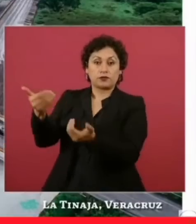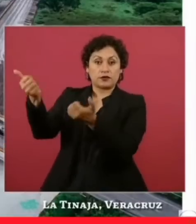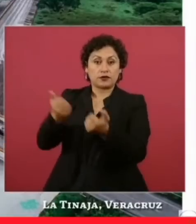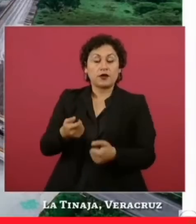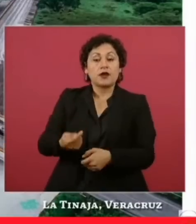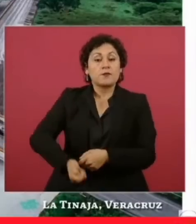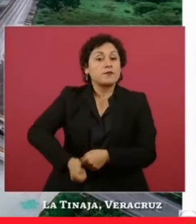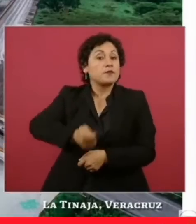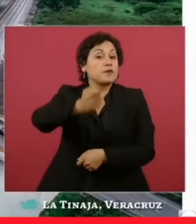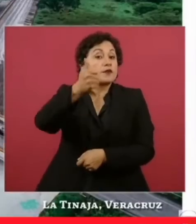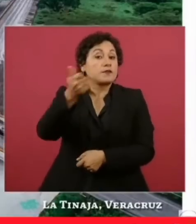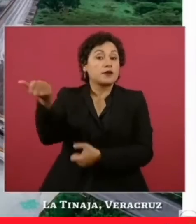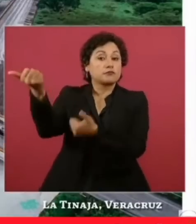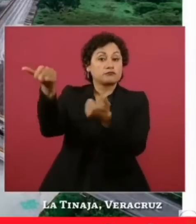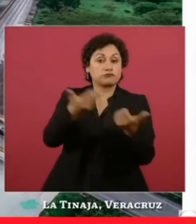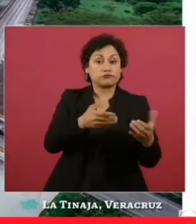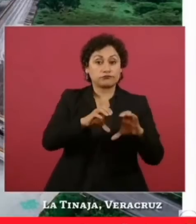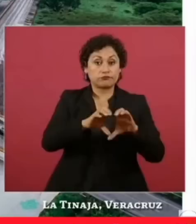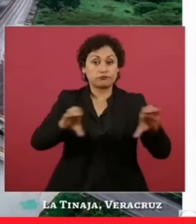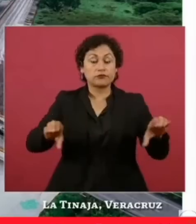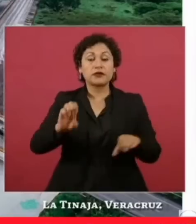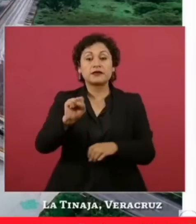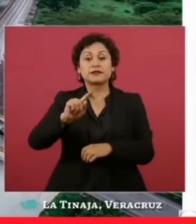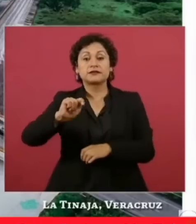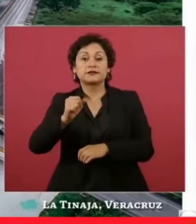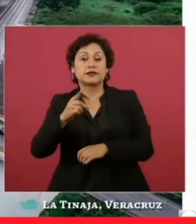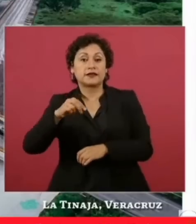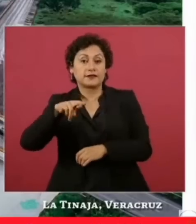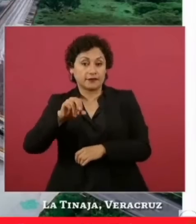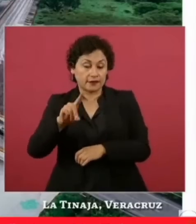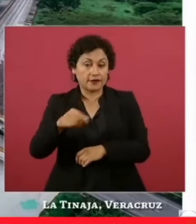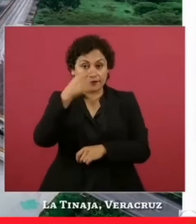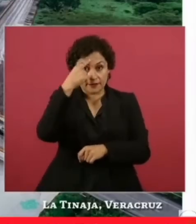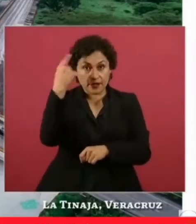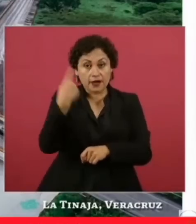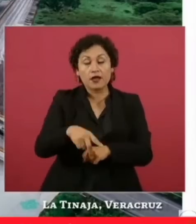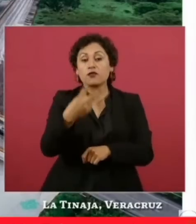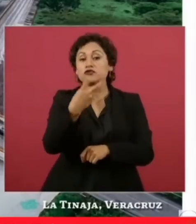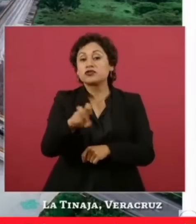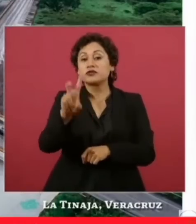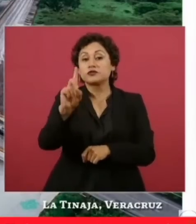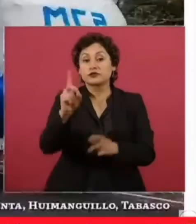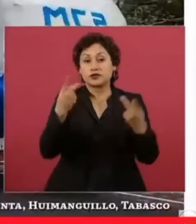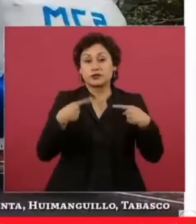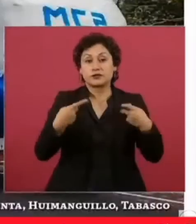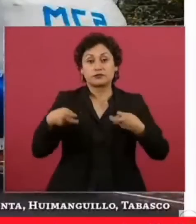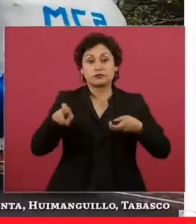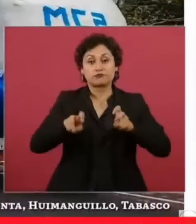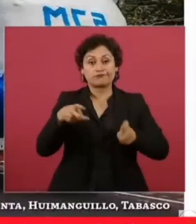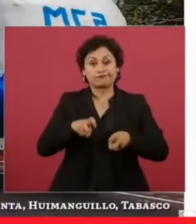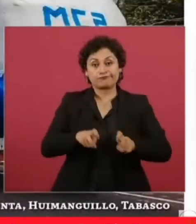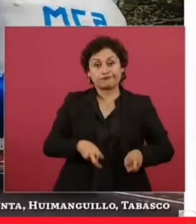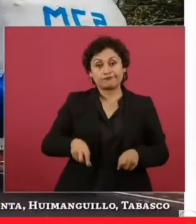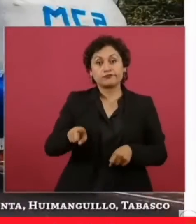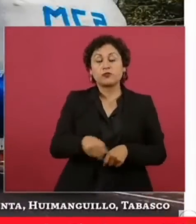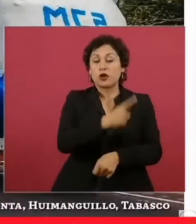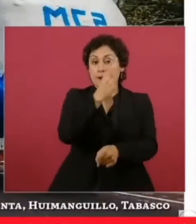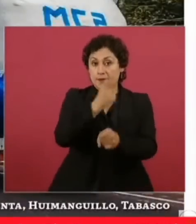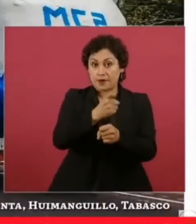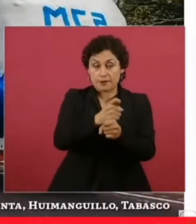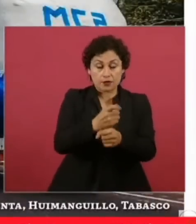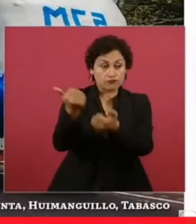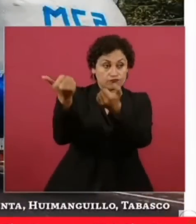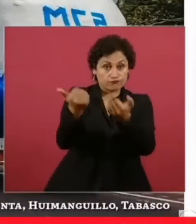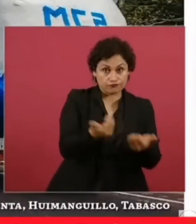tipo estándar con capacidad para 230 pasajeros. Luego de su acoplamiento iniciarán las pruebas